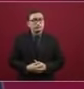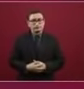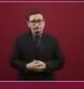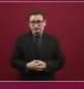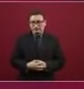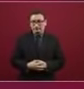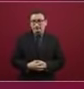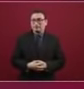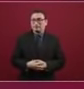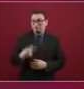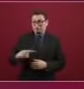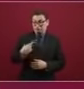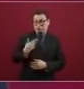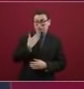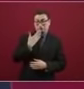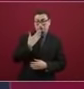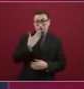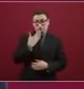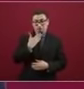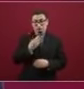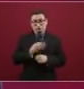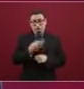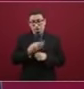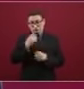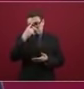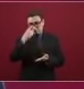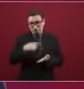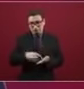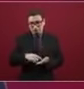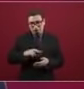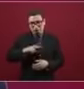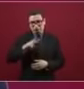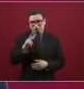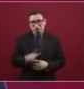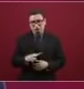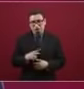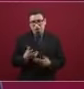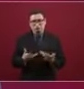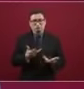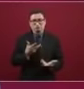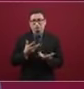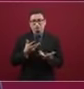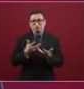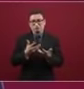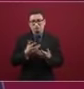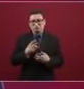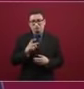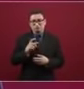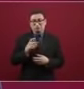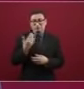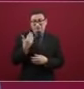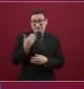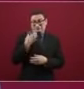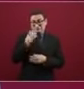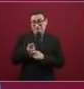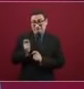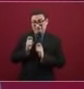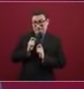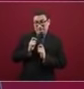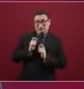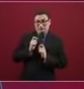Muy buena pregunta. Yo creo que ahorita, la verdad, digo, con 24 horas en el cargo, no